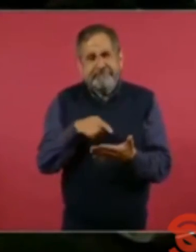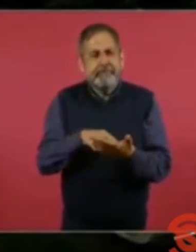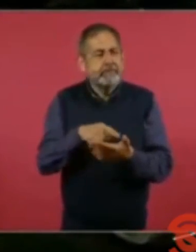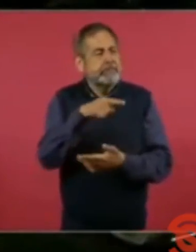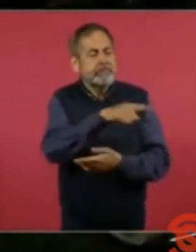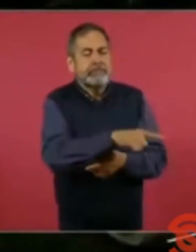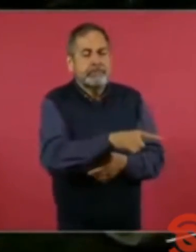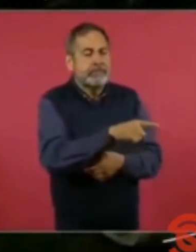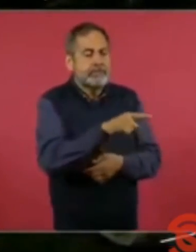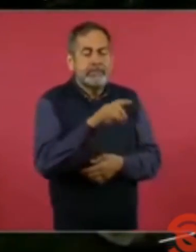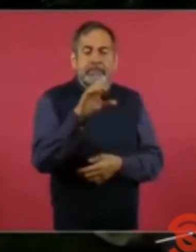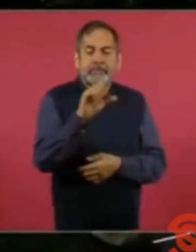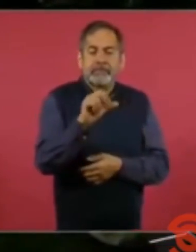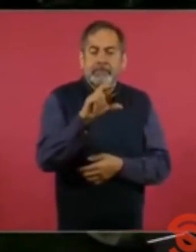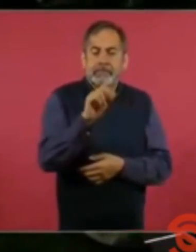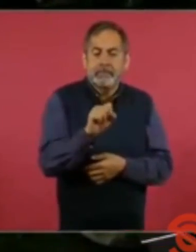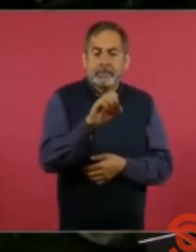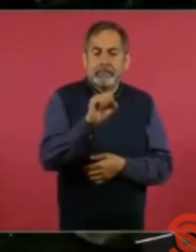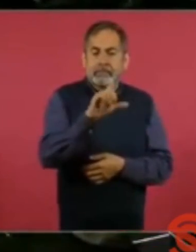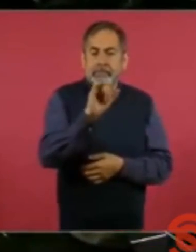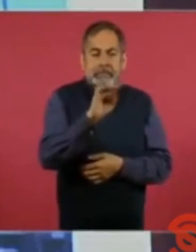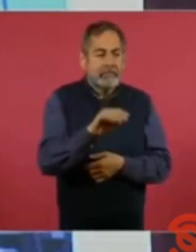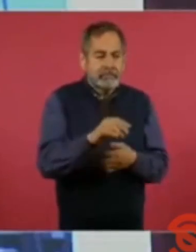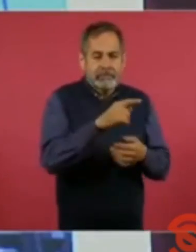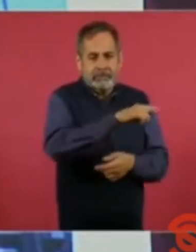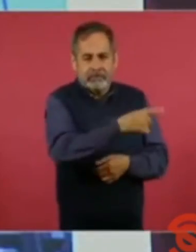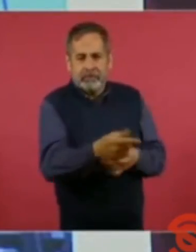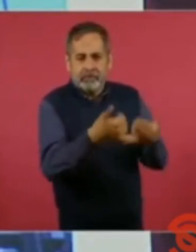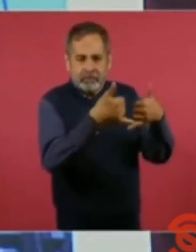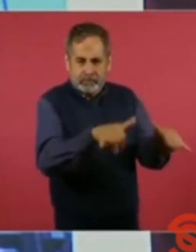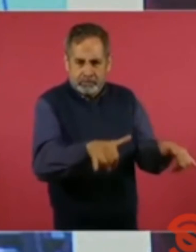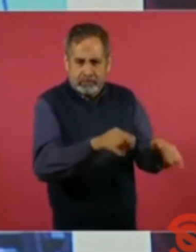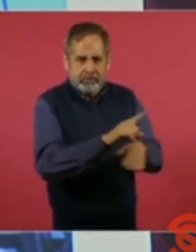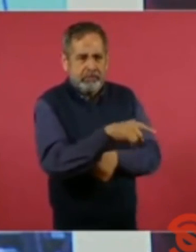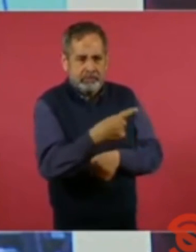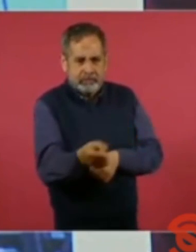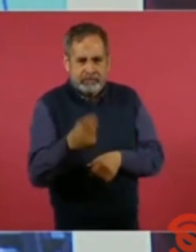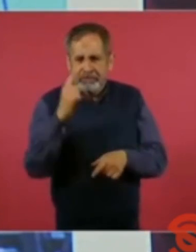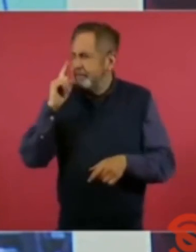el pensar de que ya hay una nueva realidad. El otro día